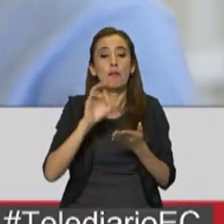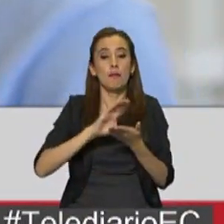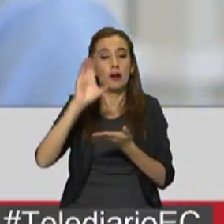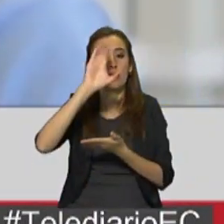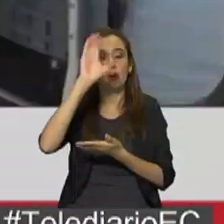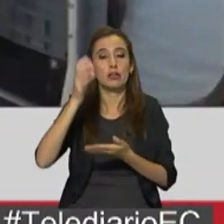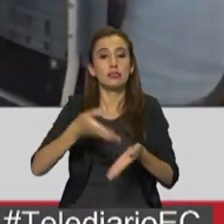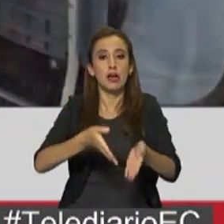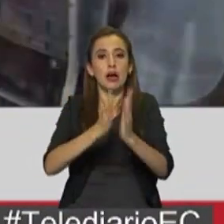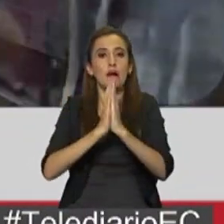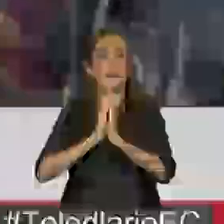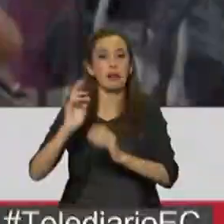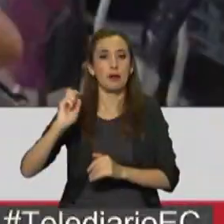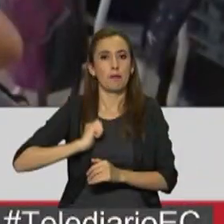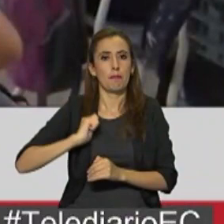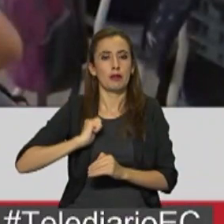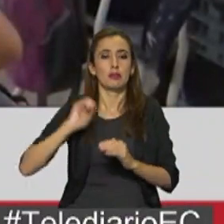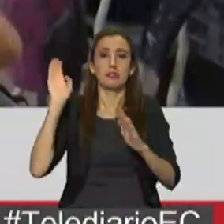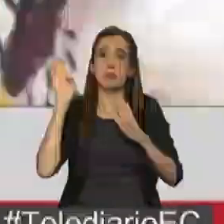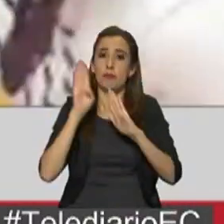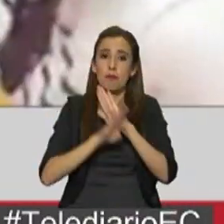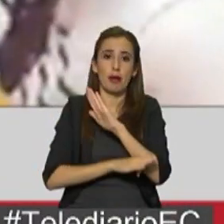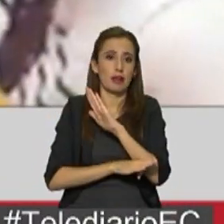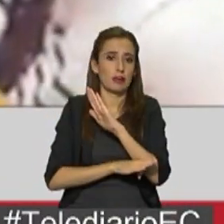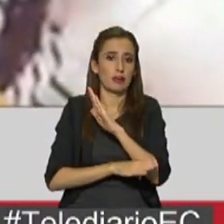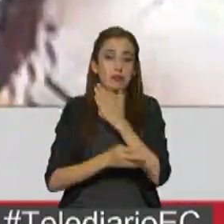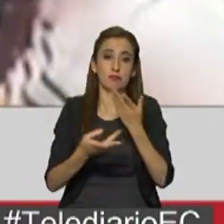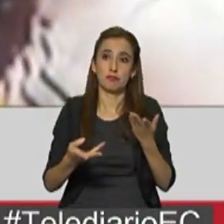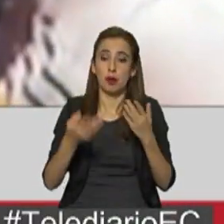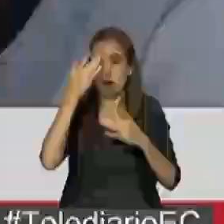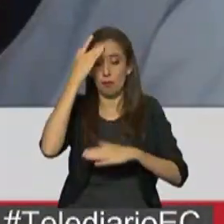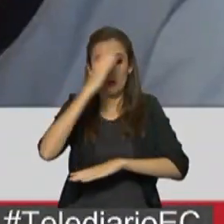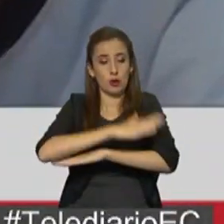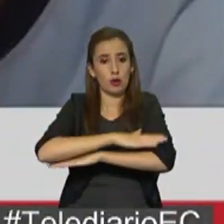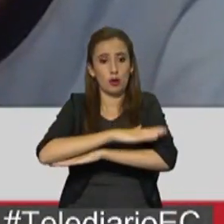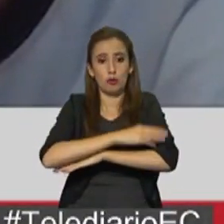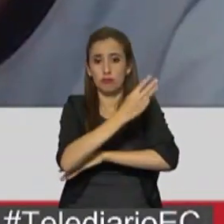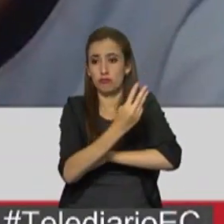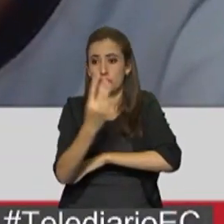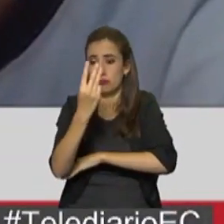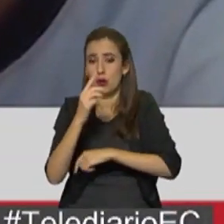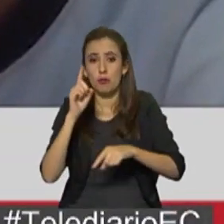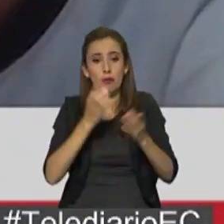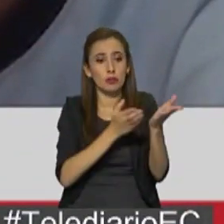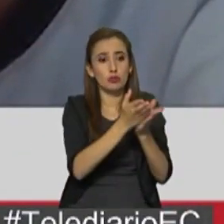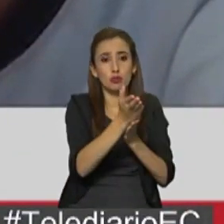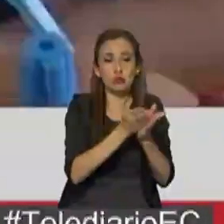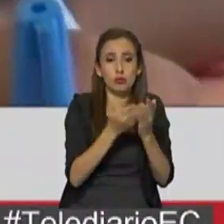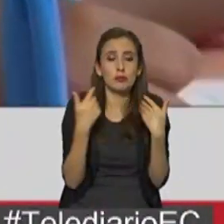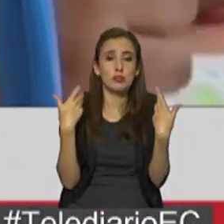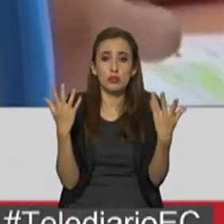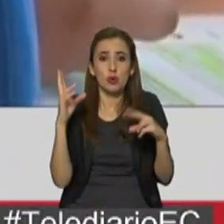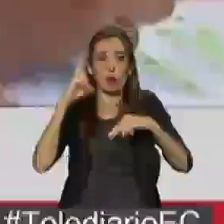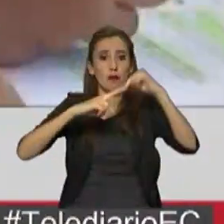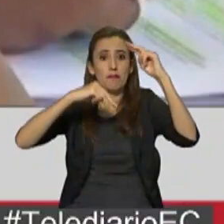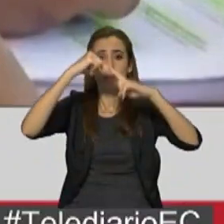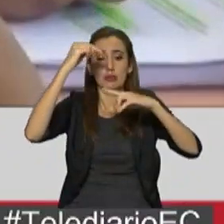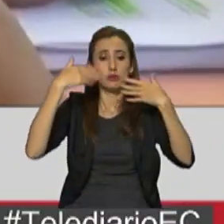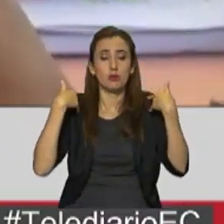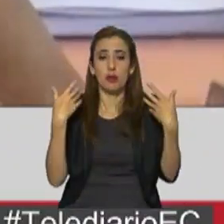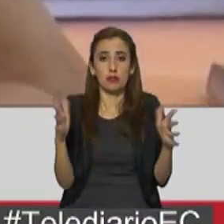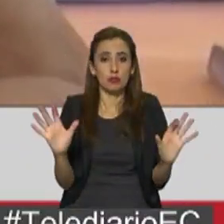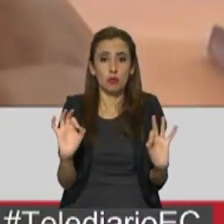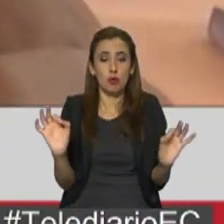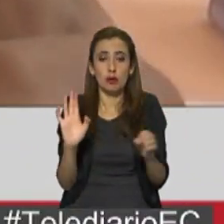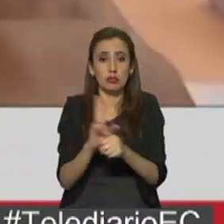las pensiones bajen pues mientras se lo haga de manera virtual no se usarán algunos servicios ni las instalaciones de los colegios al